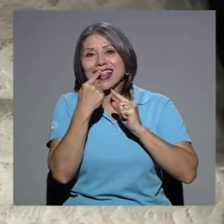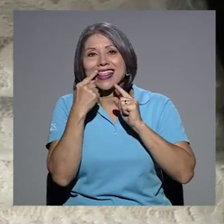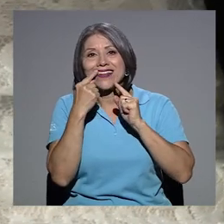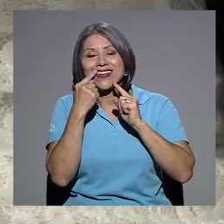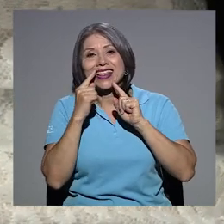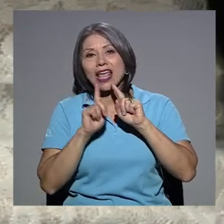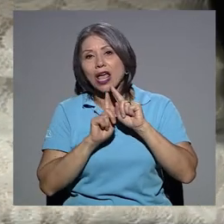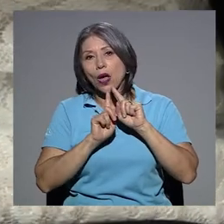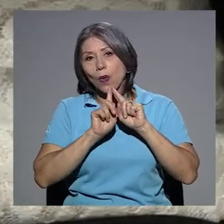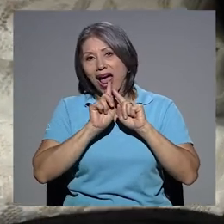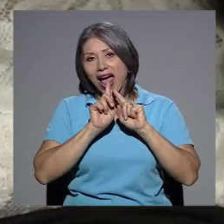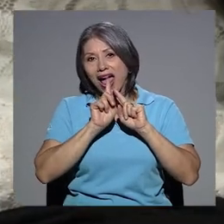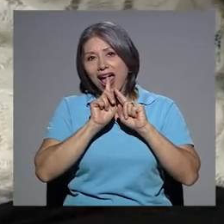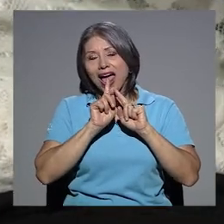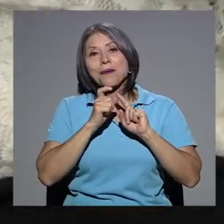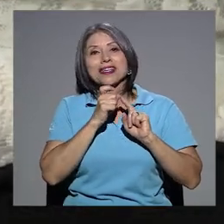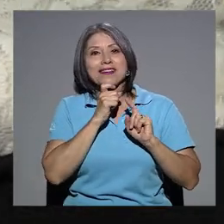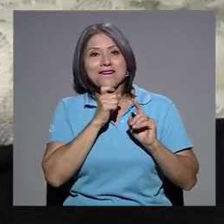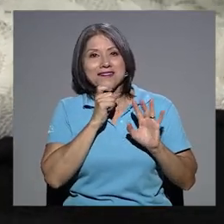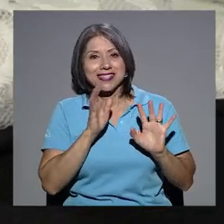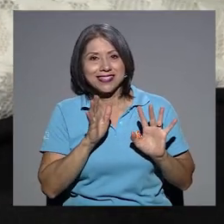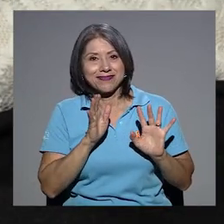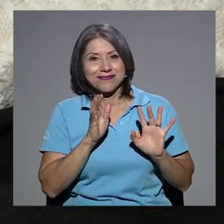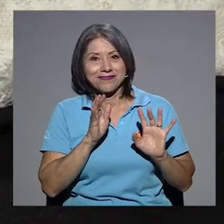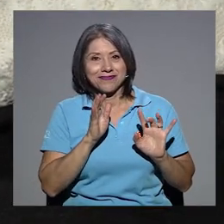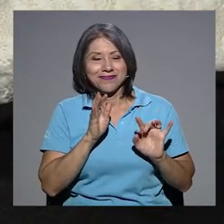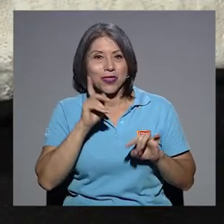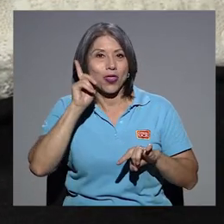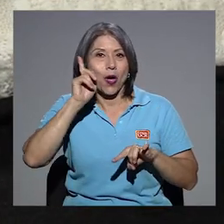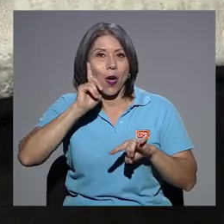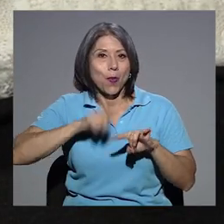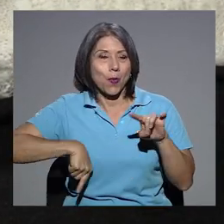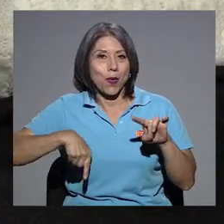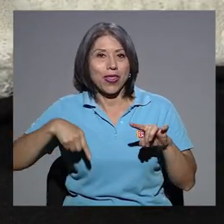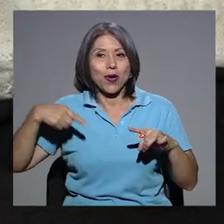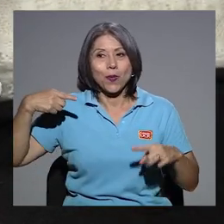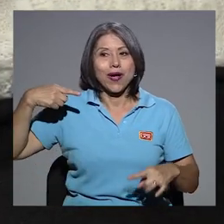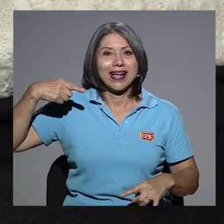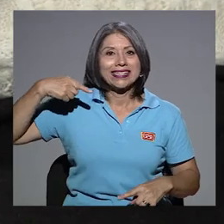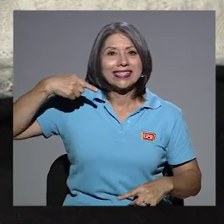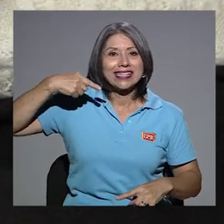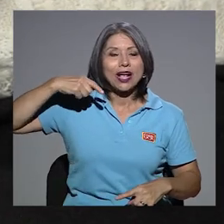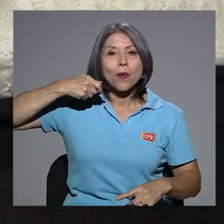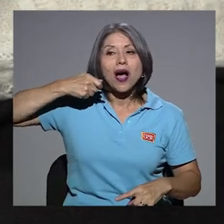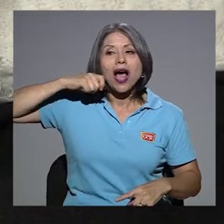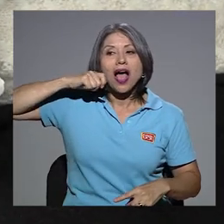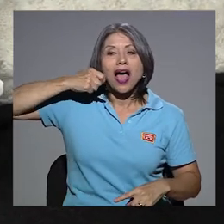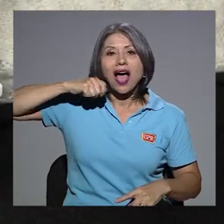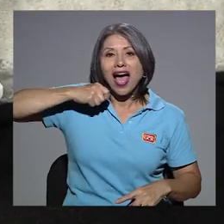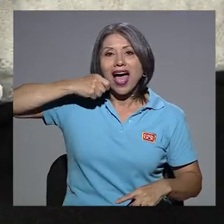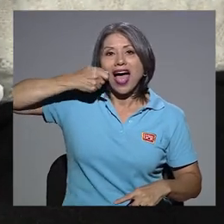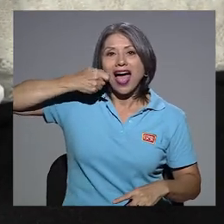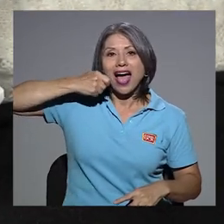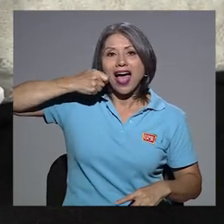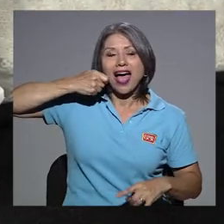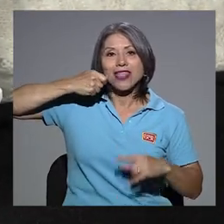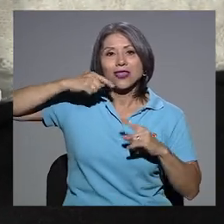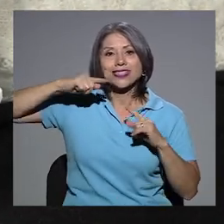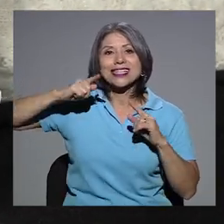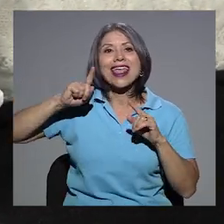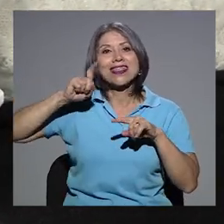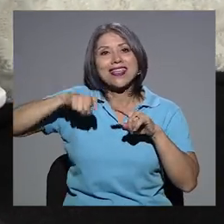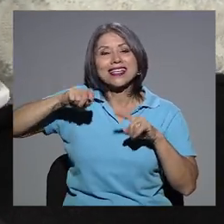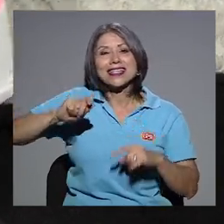por detrás, porque aquí no lo voy a poder poner horizontal, no me va a caber, la forma del arco no me lo va a permitir. Entonces lo vamos a